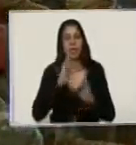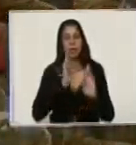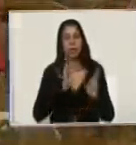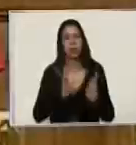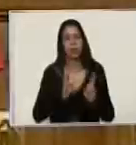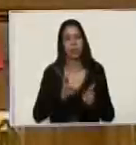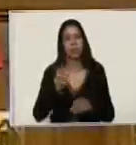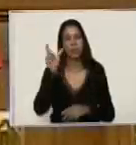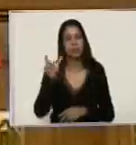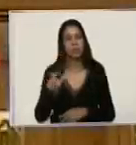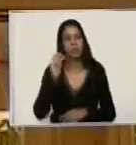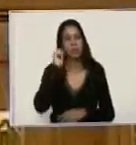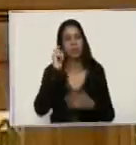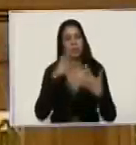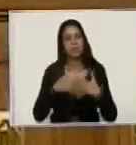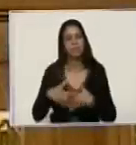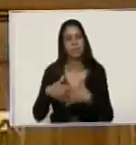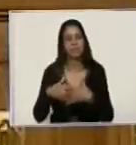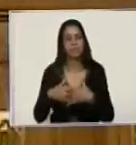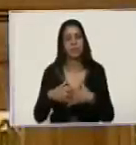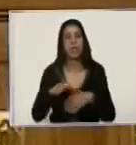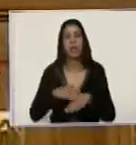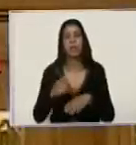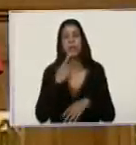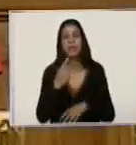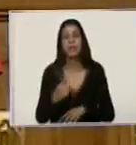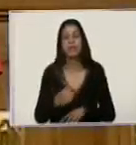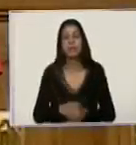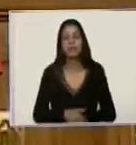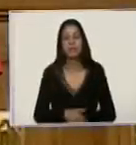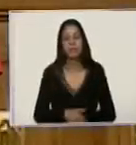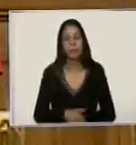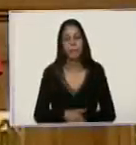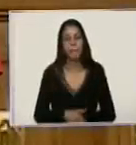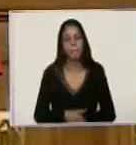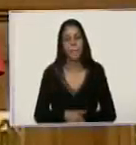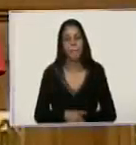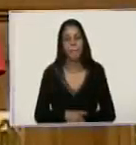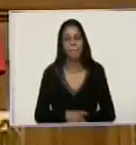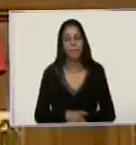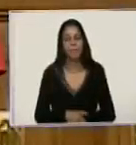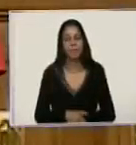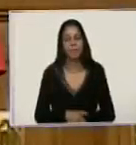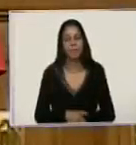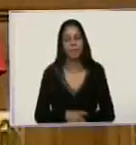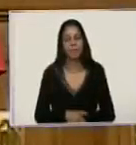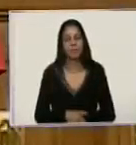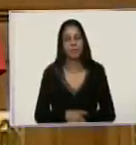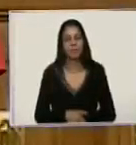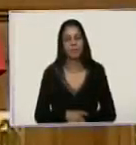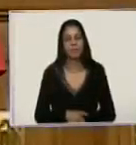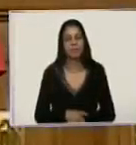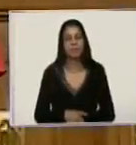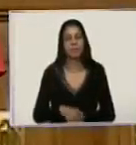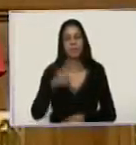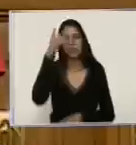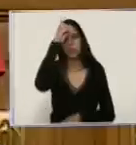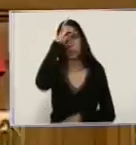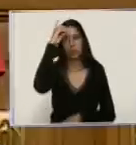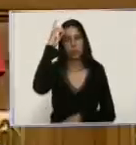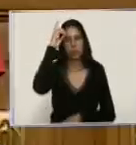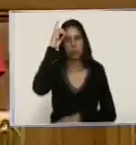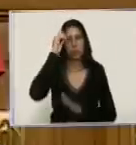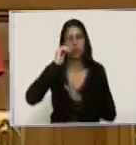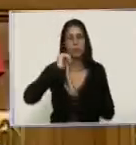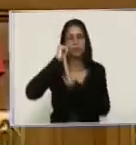Haley, porque ella dice que Diosdado Cabello, nuestro presidente de la